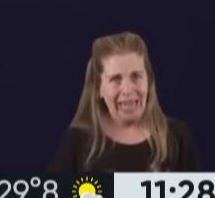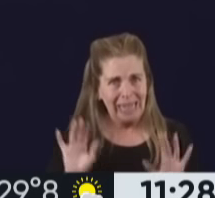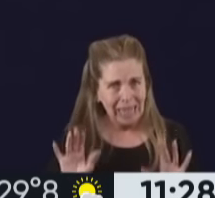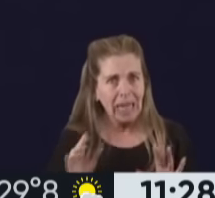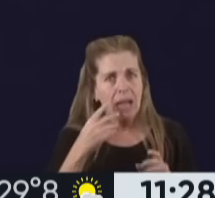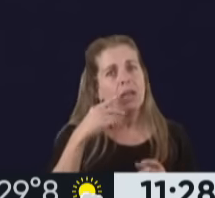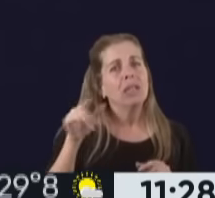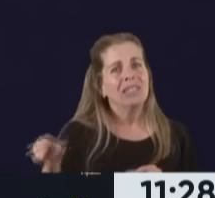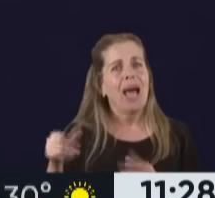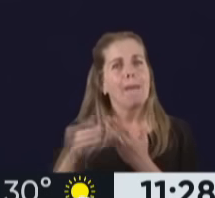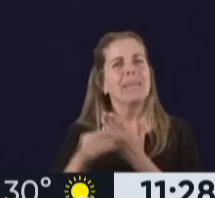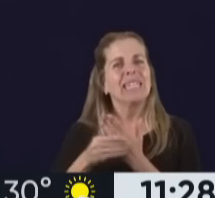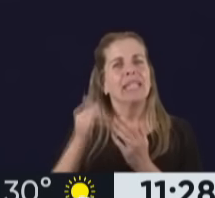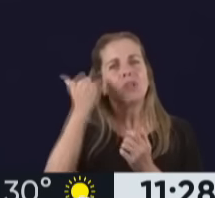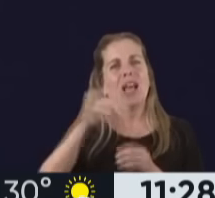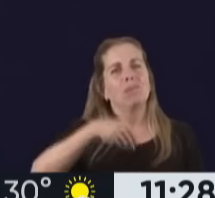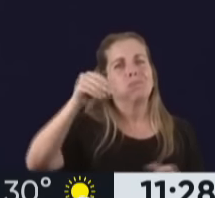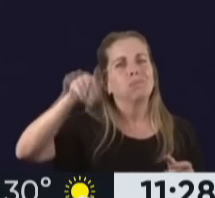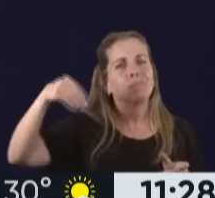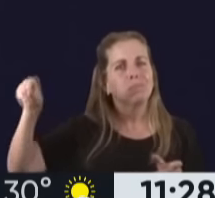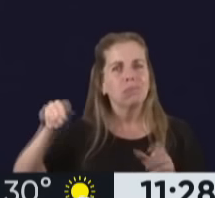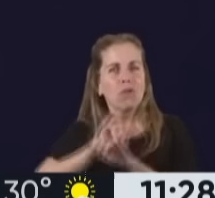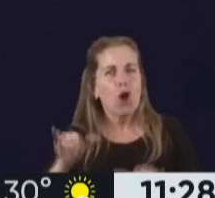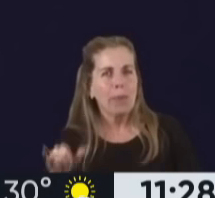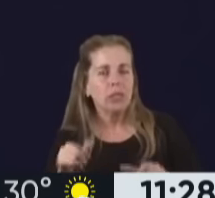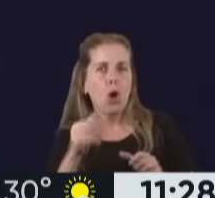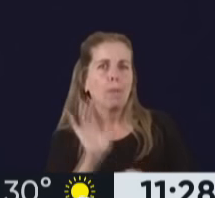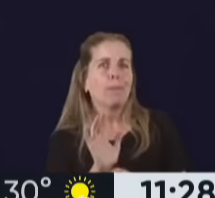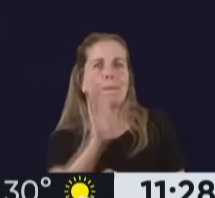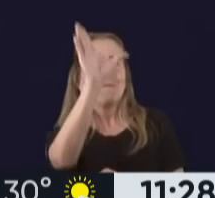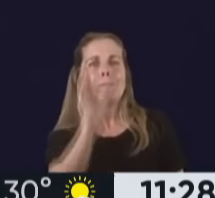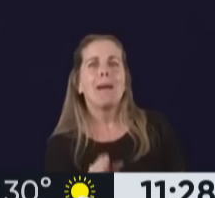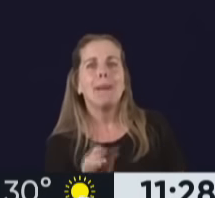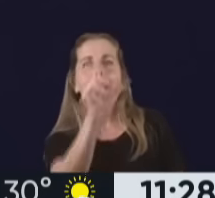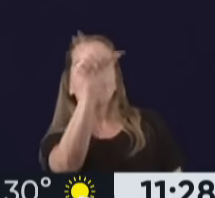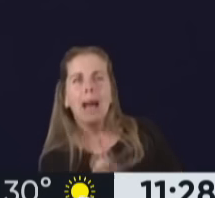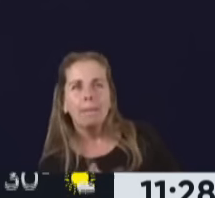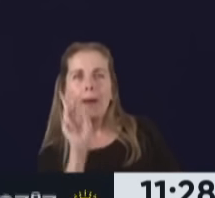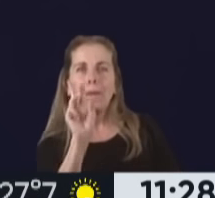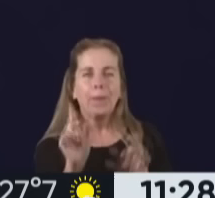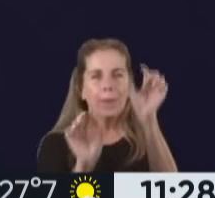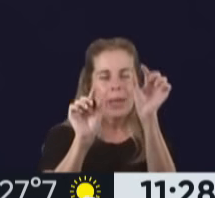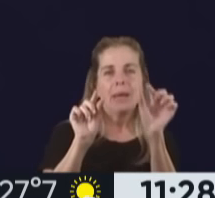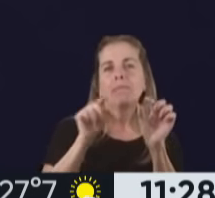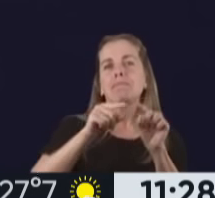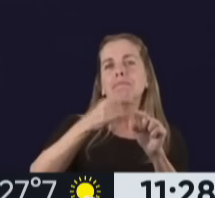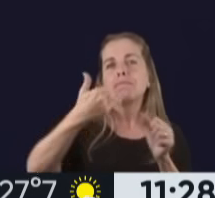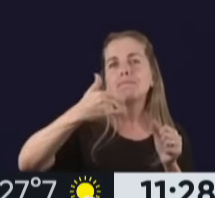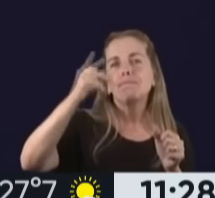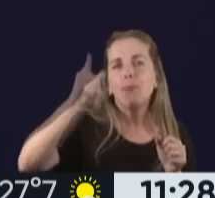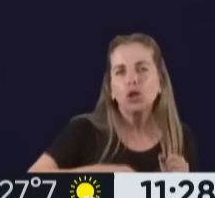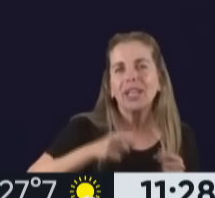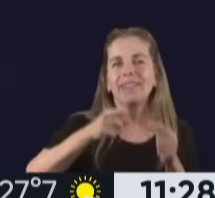no lo vio, en el mapa pueden ver aspectos relevantes como las bases imponibles, alícuotas aplicables y tasas seleccionadas y